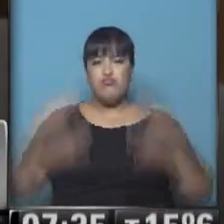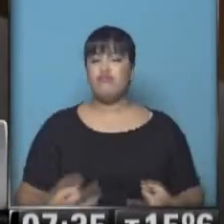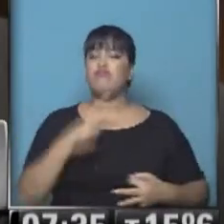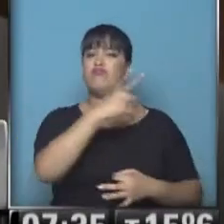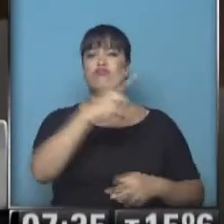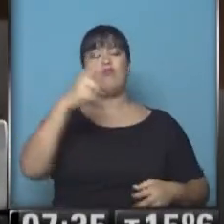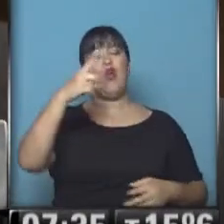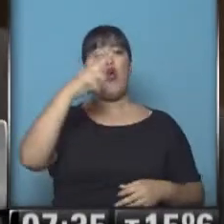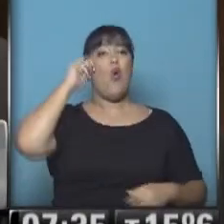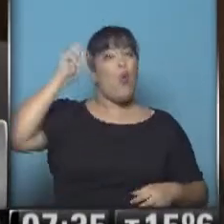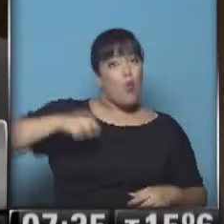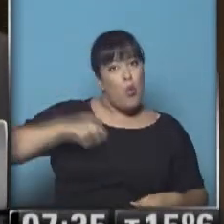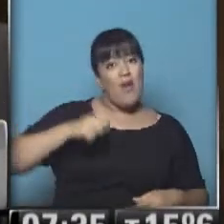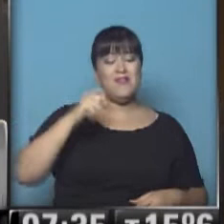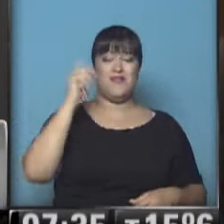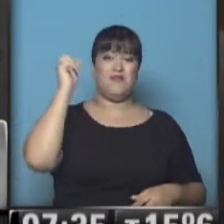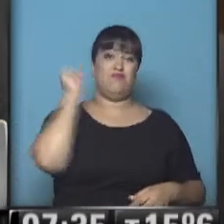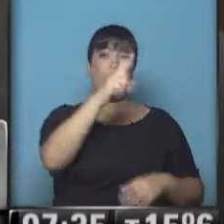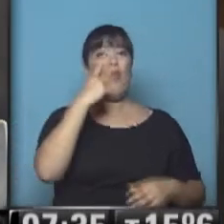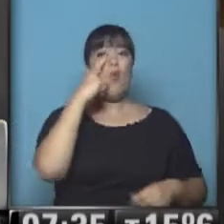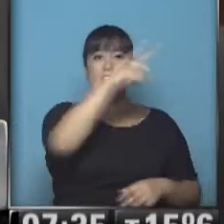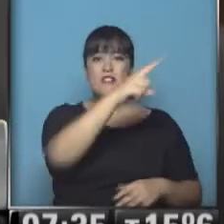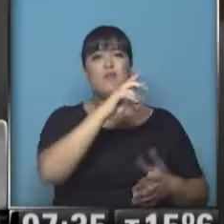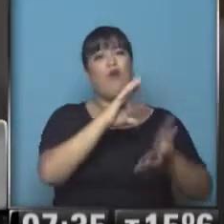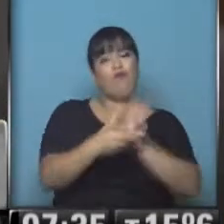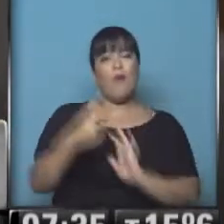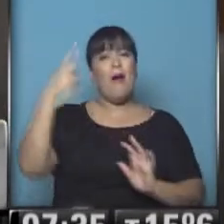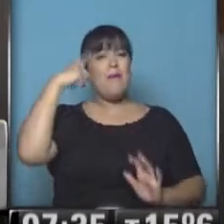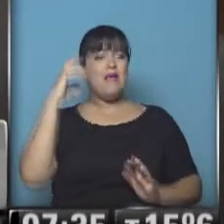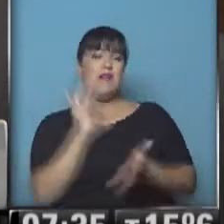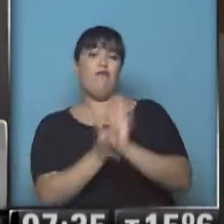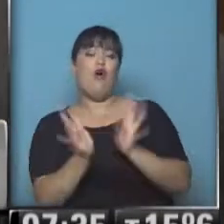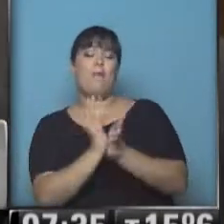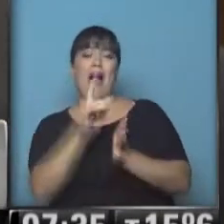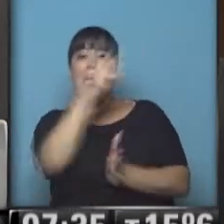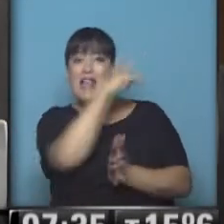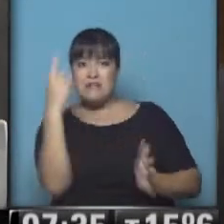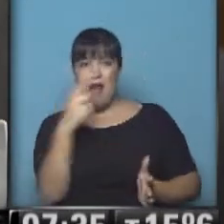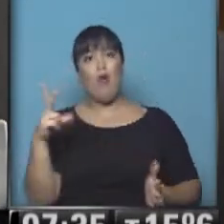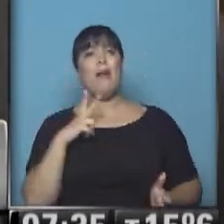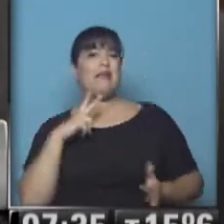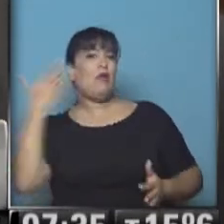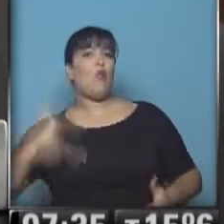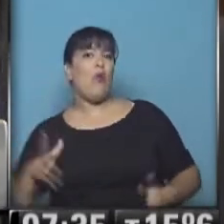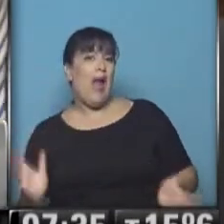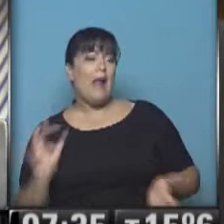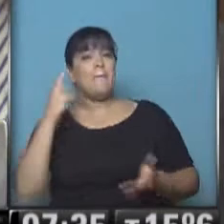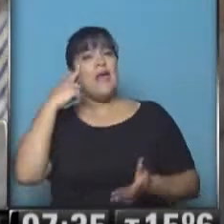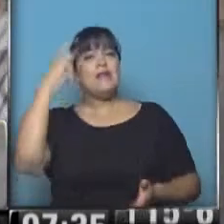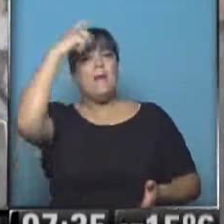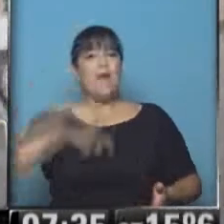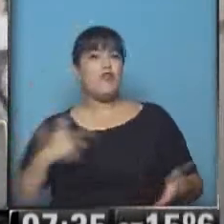como dice la presidenta cristina nos trata como si fuéramos este un particular una persona este jurídica civil